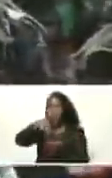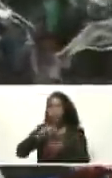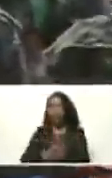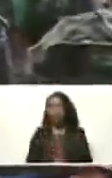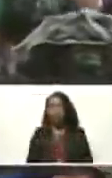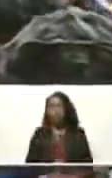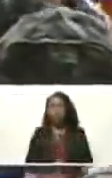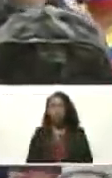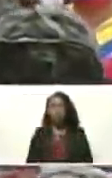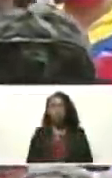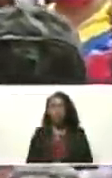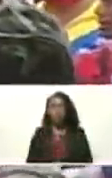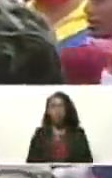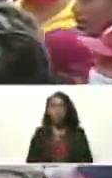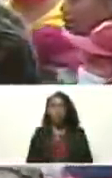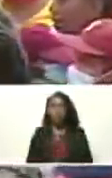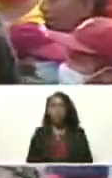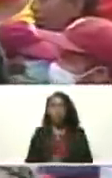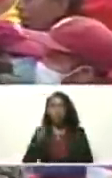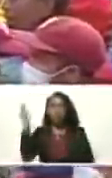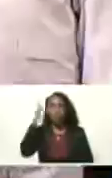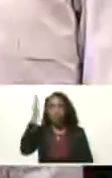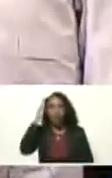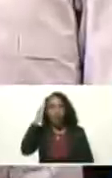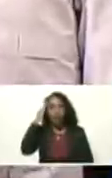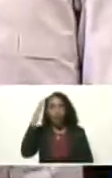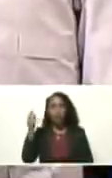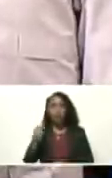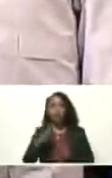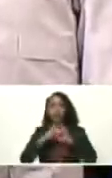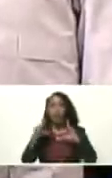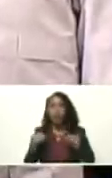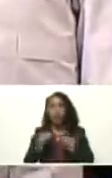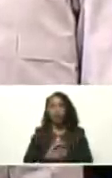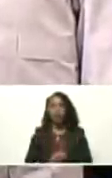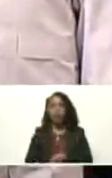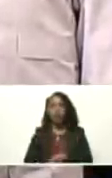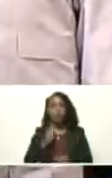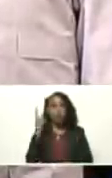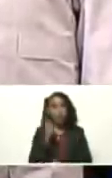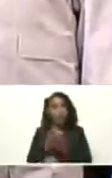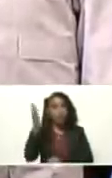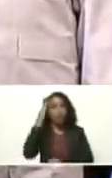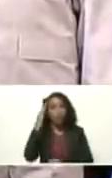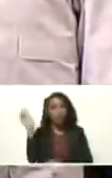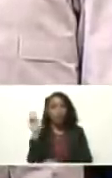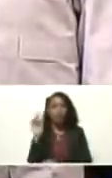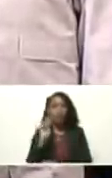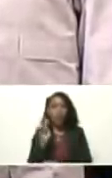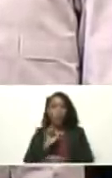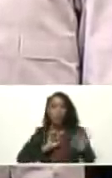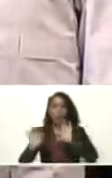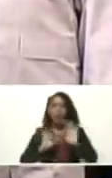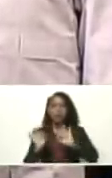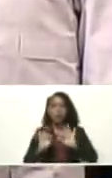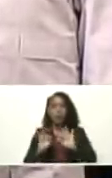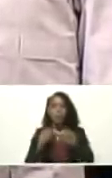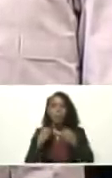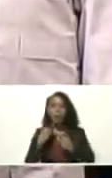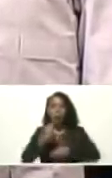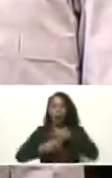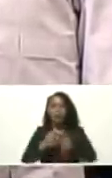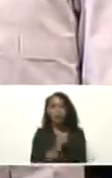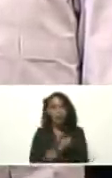Que lo sepan los que lo saben y que lo sepan los que lo deben saber. Venezuela está preparada para ser